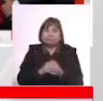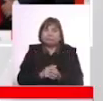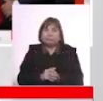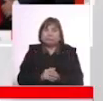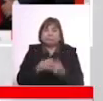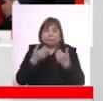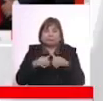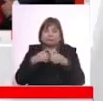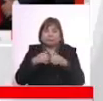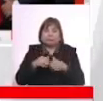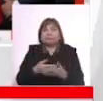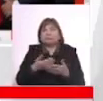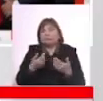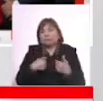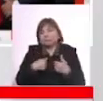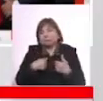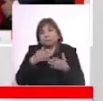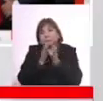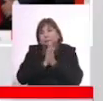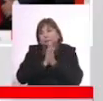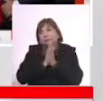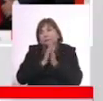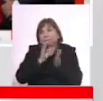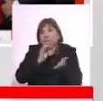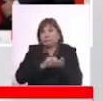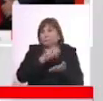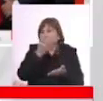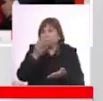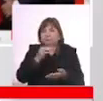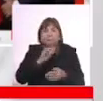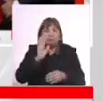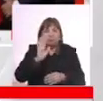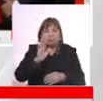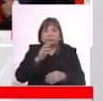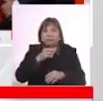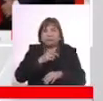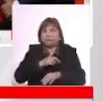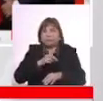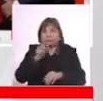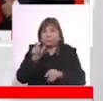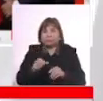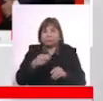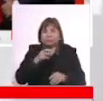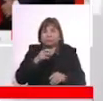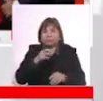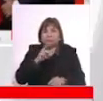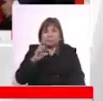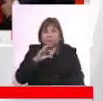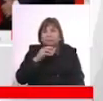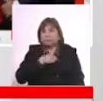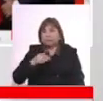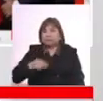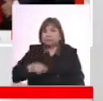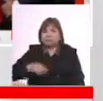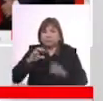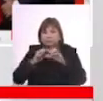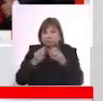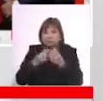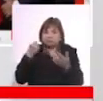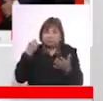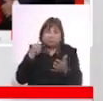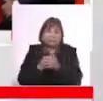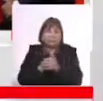industria. Pero yo quiero pedirle algo, señor, mediante su persona, presidente, al viceministro. Acá hay un sector muy golpeado, que es el